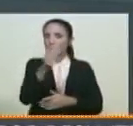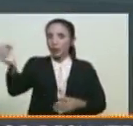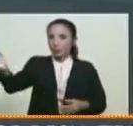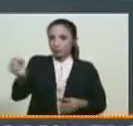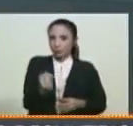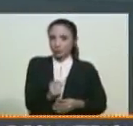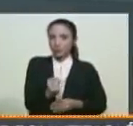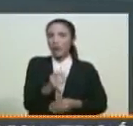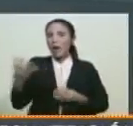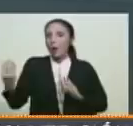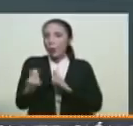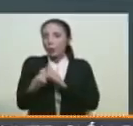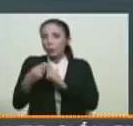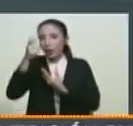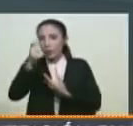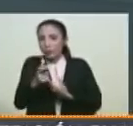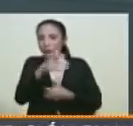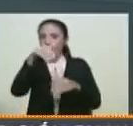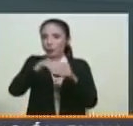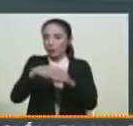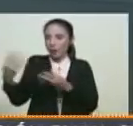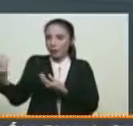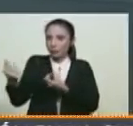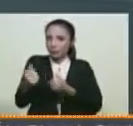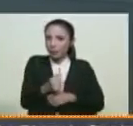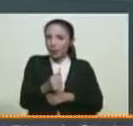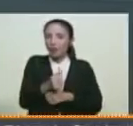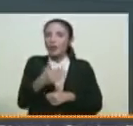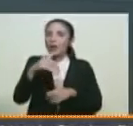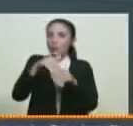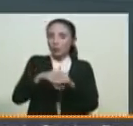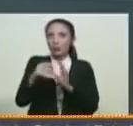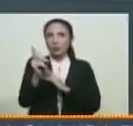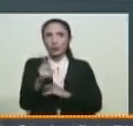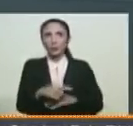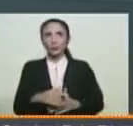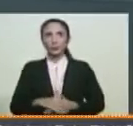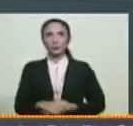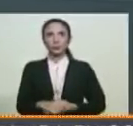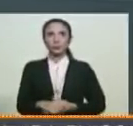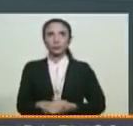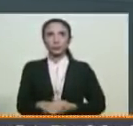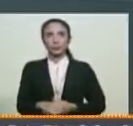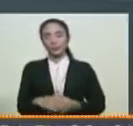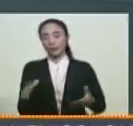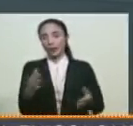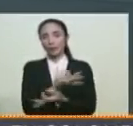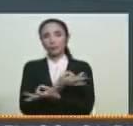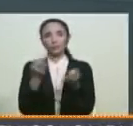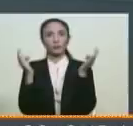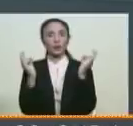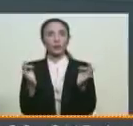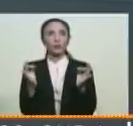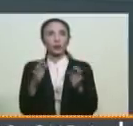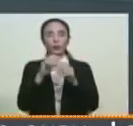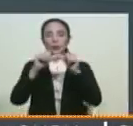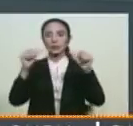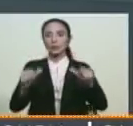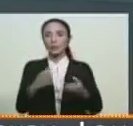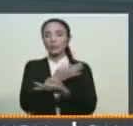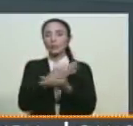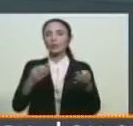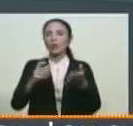a acompañar, a motivar para llevarlo a votar, ¿verdad? Mágico. Con el